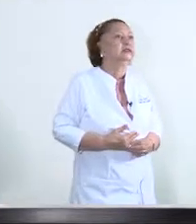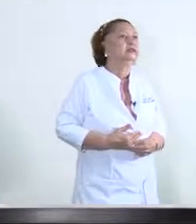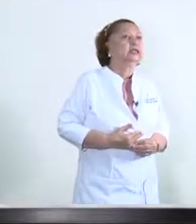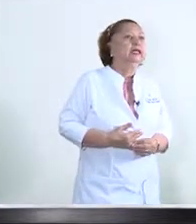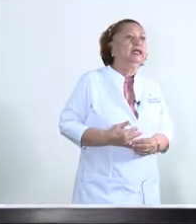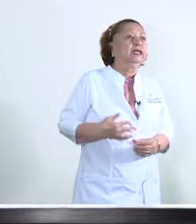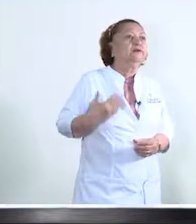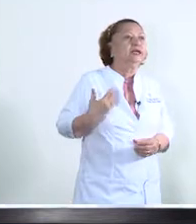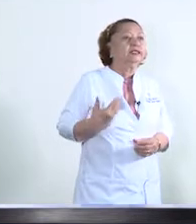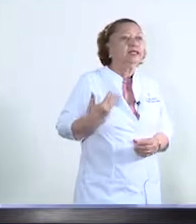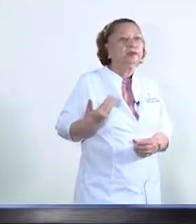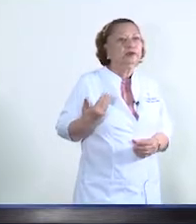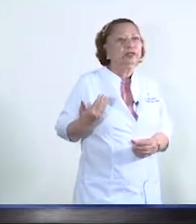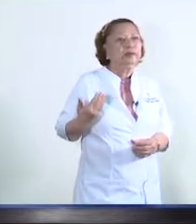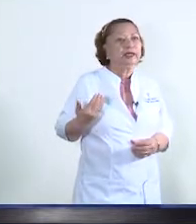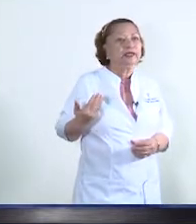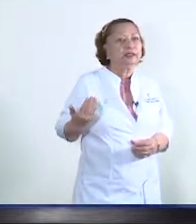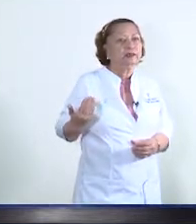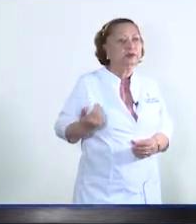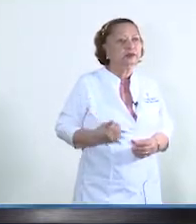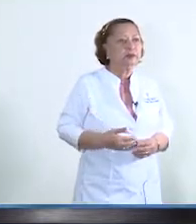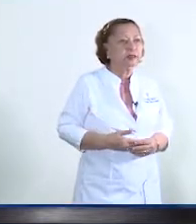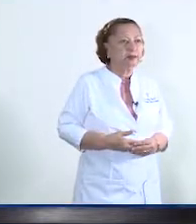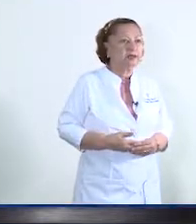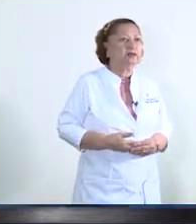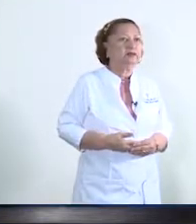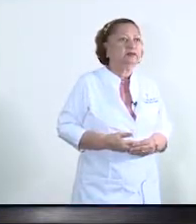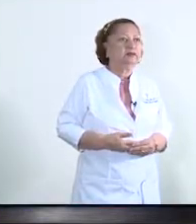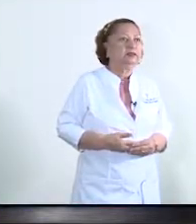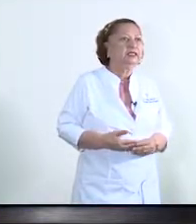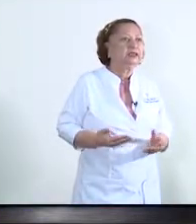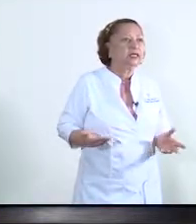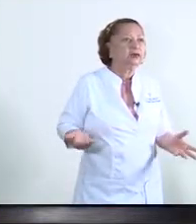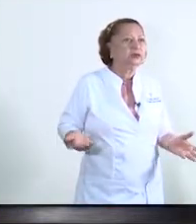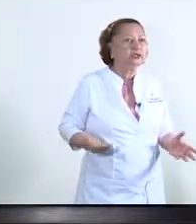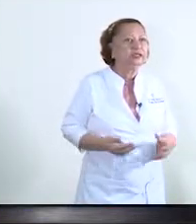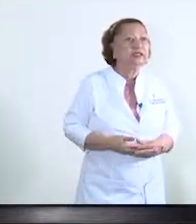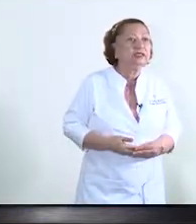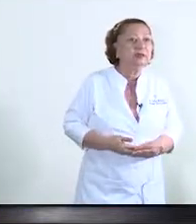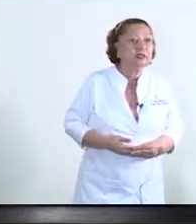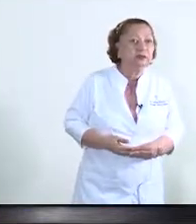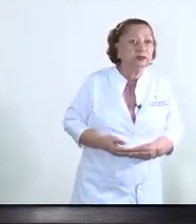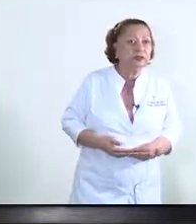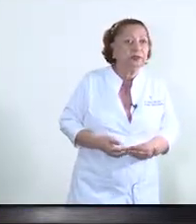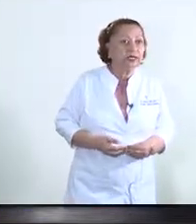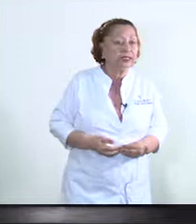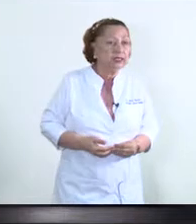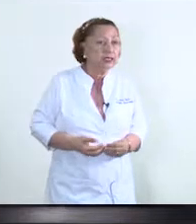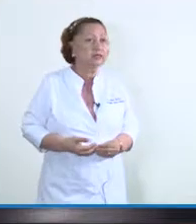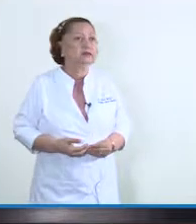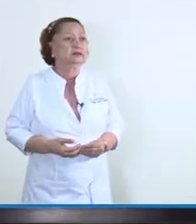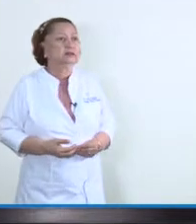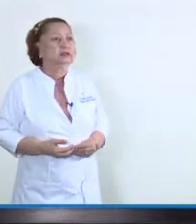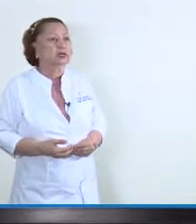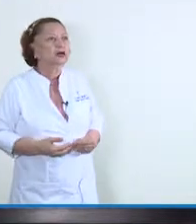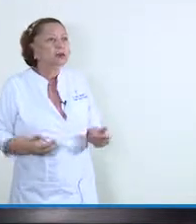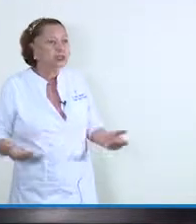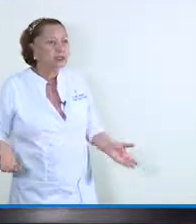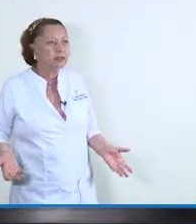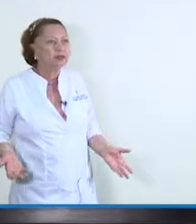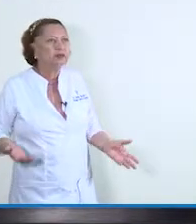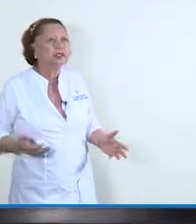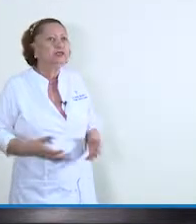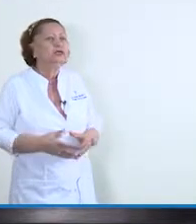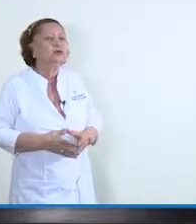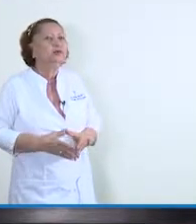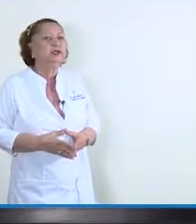indirecta? La falta de poder valerse por sí misma. Desarrollo sentimientos de invalidez, aunque